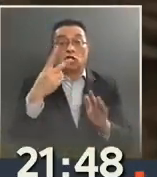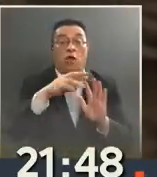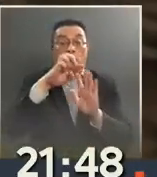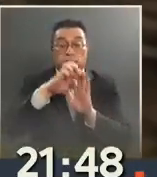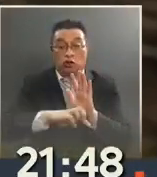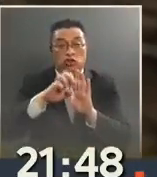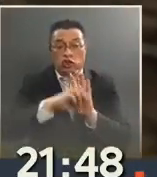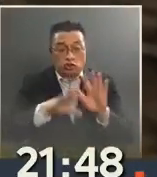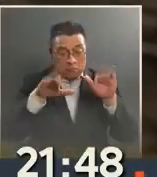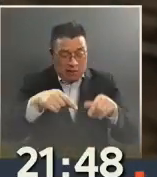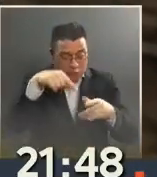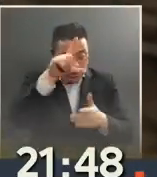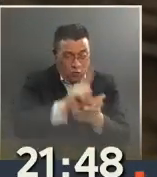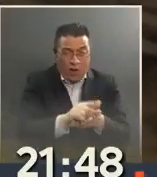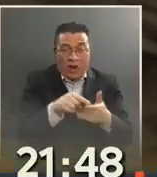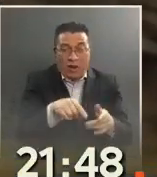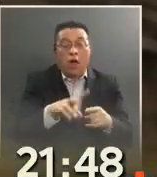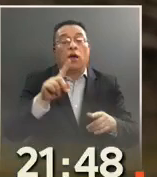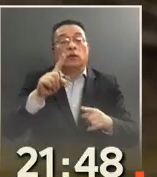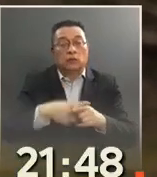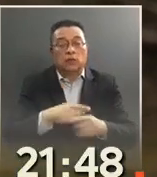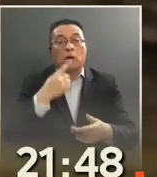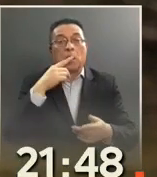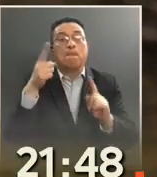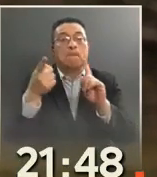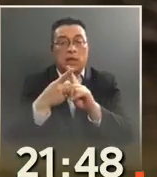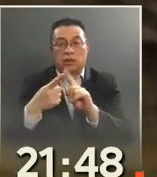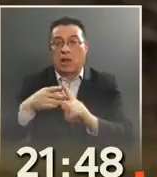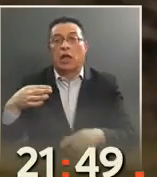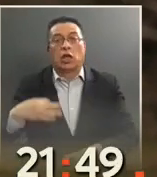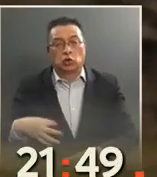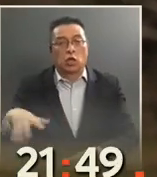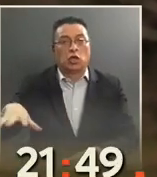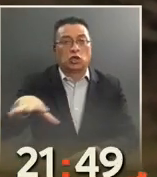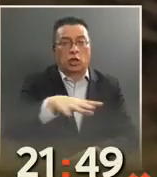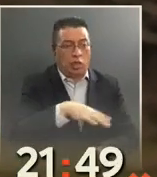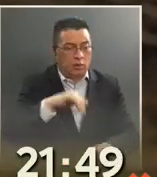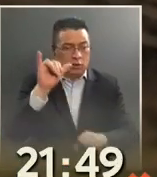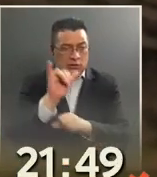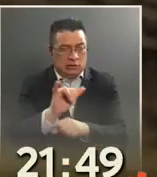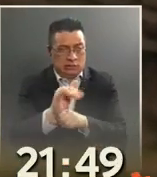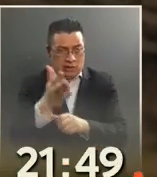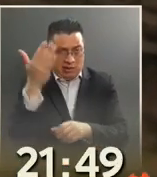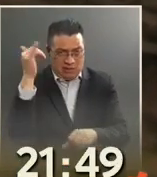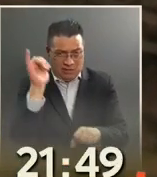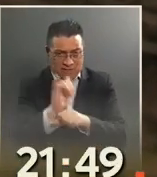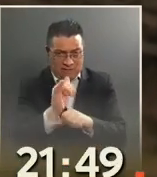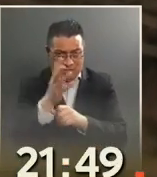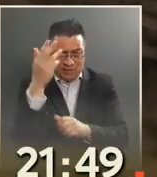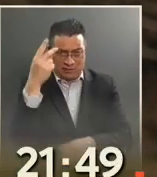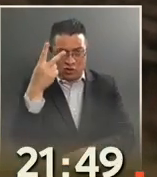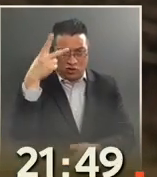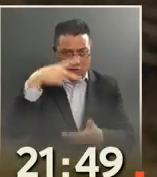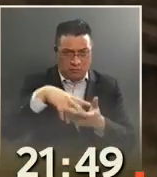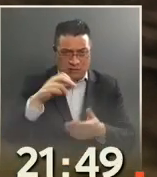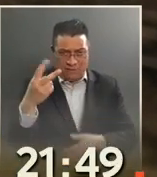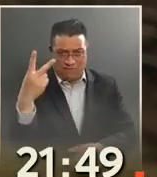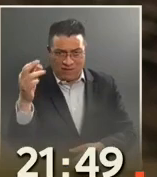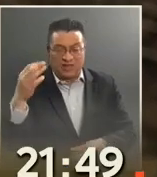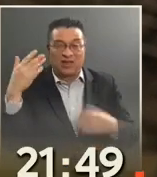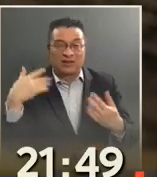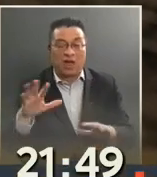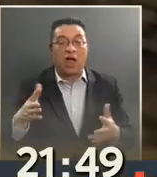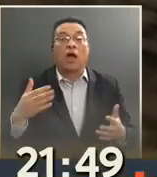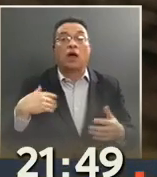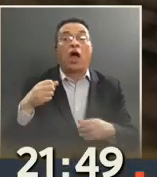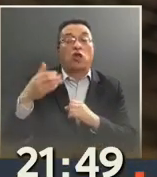lugar. Tuvo que repetir la participación ciudadana porque de hecho era fraudulenta la que habían hecho el 2020, o sea, el año pasado ellos